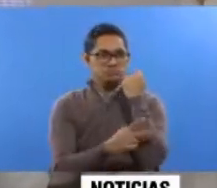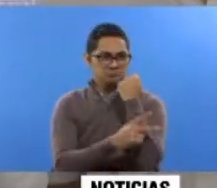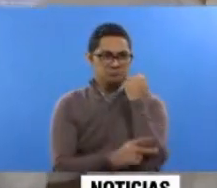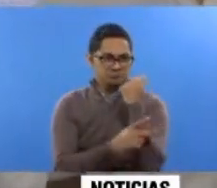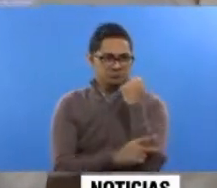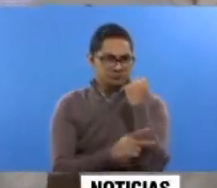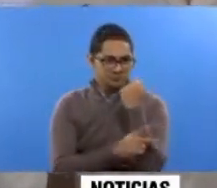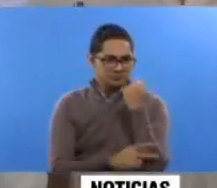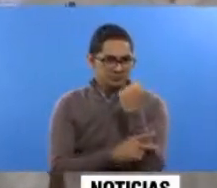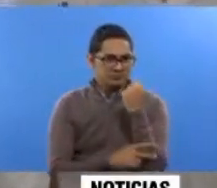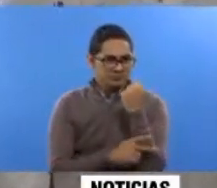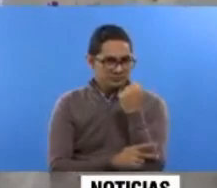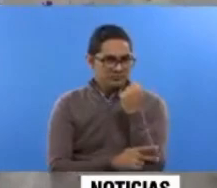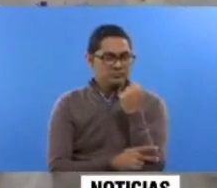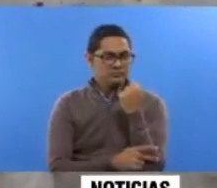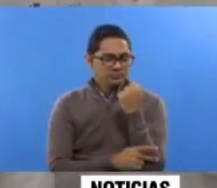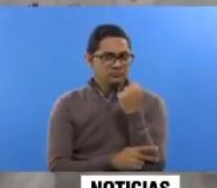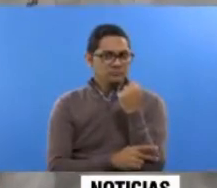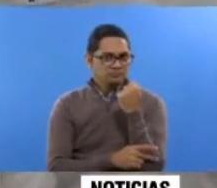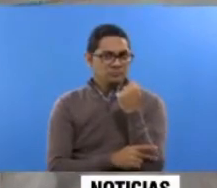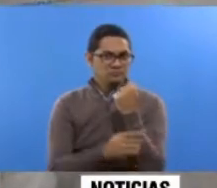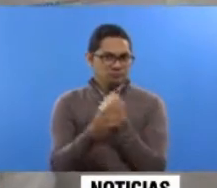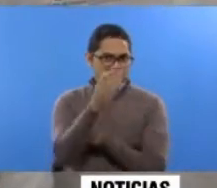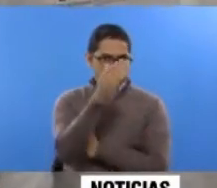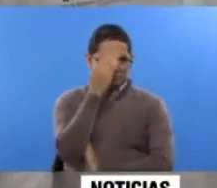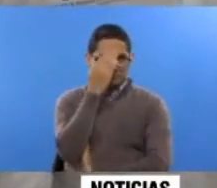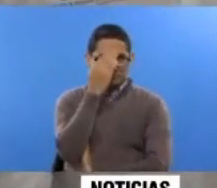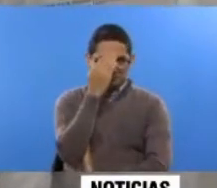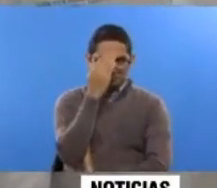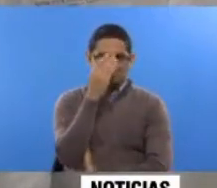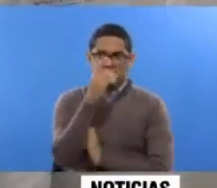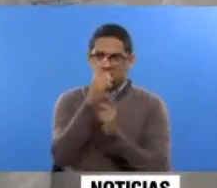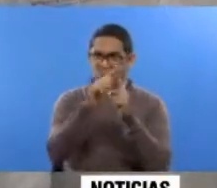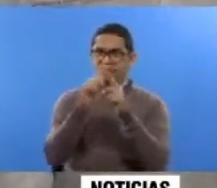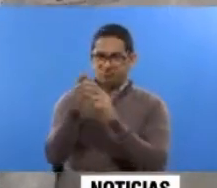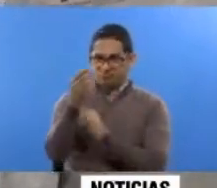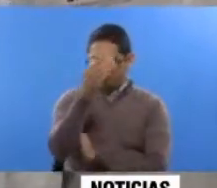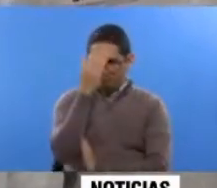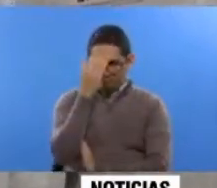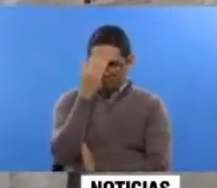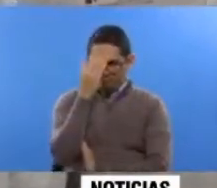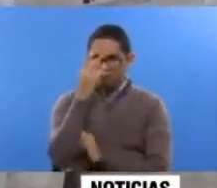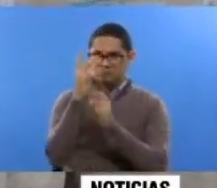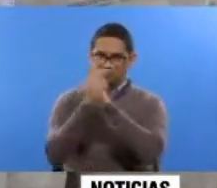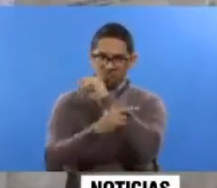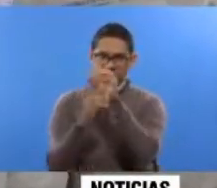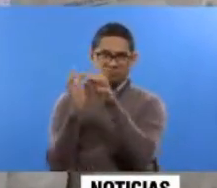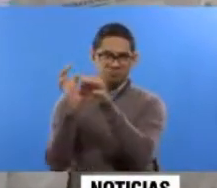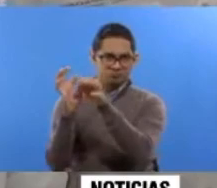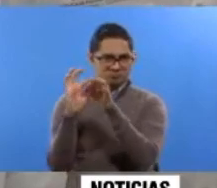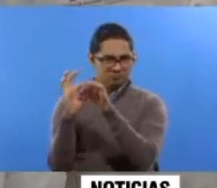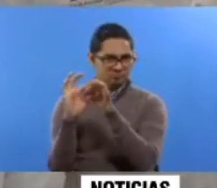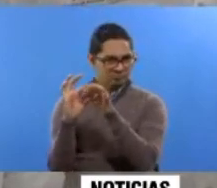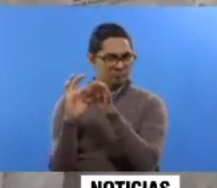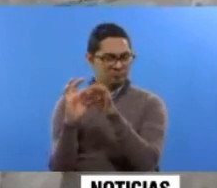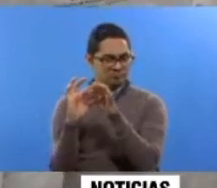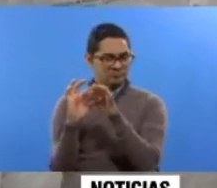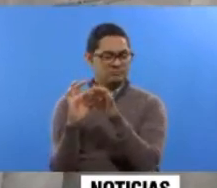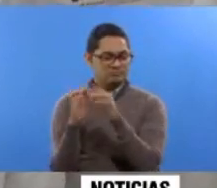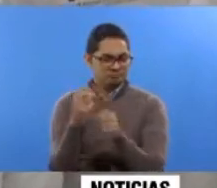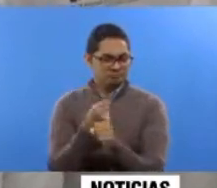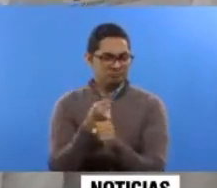Y no voy a entrar en detalle, algunos países ustedes saben cuáles son, que se ha estado trabajando de una manera coordinada y